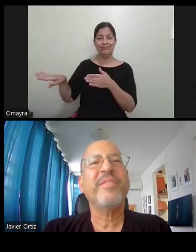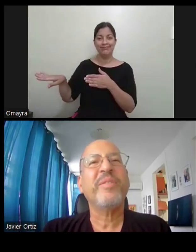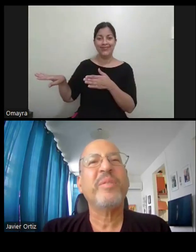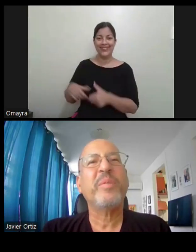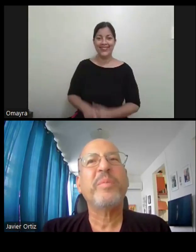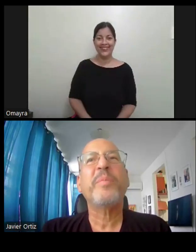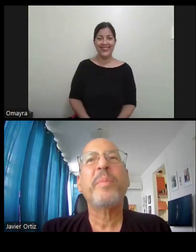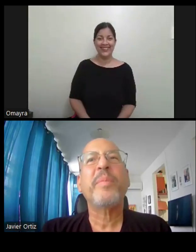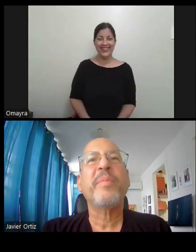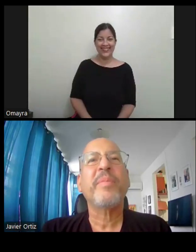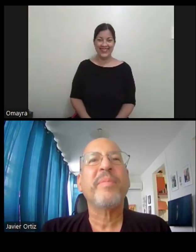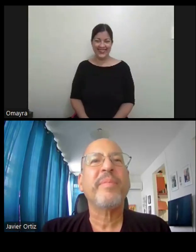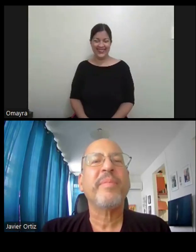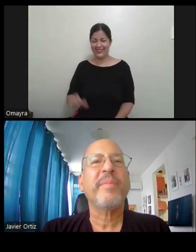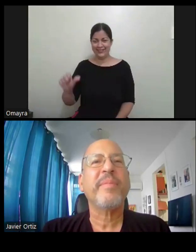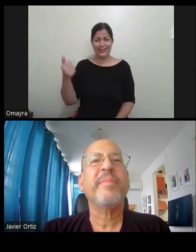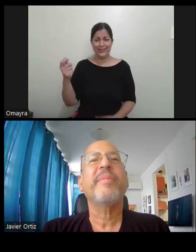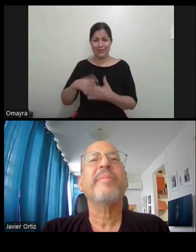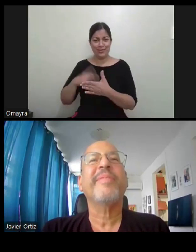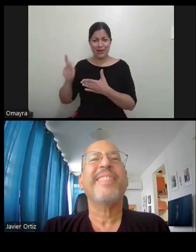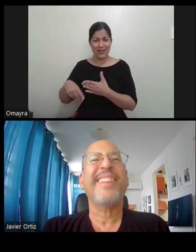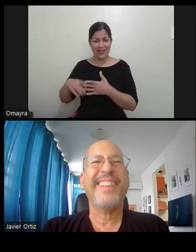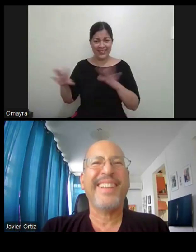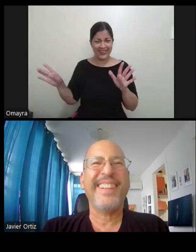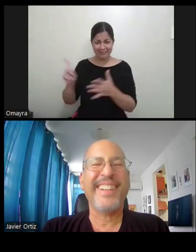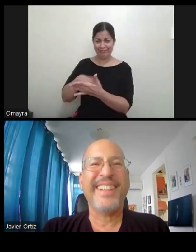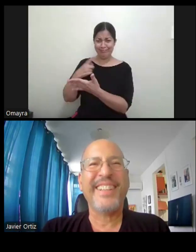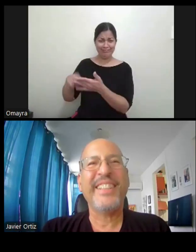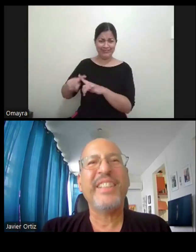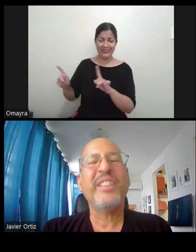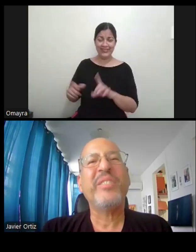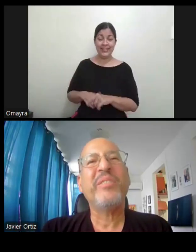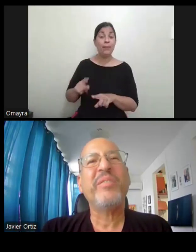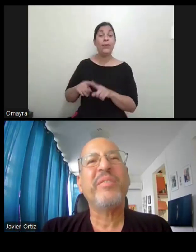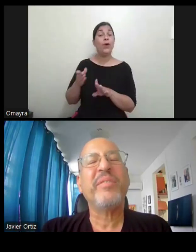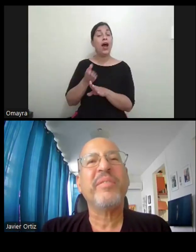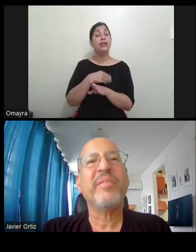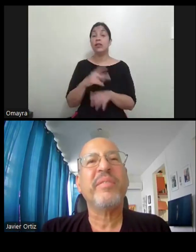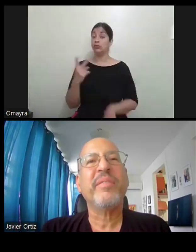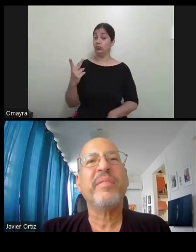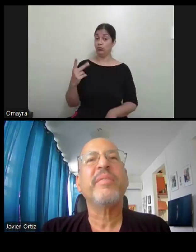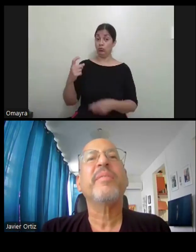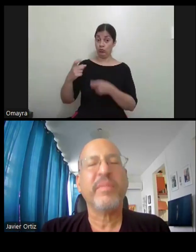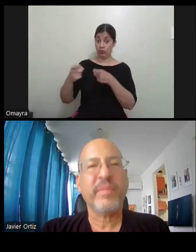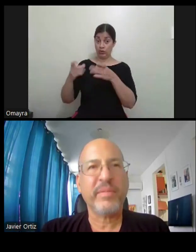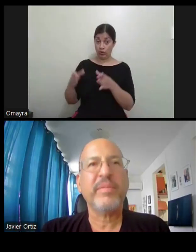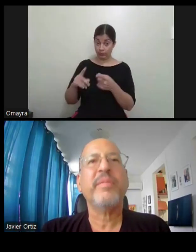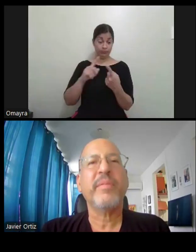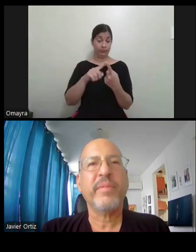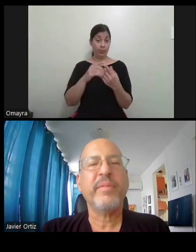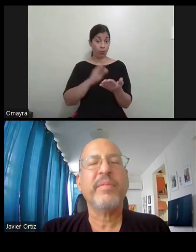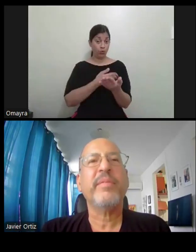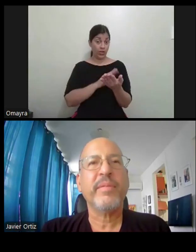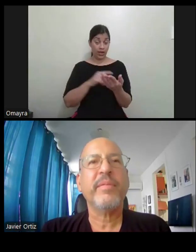Antes había otro programa y otra crítica, pero antes había 2 directores, musical y el